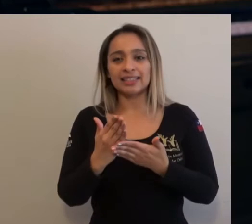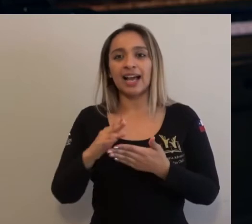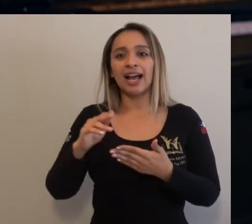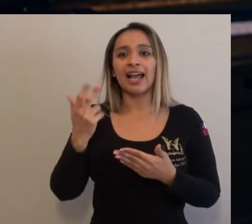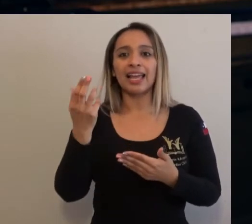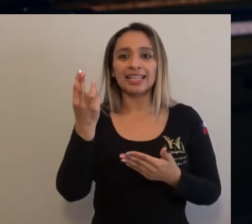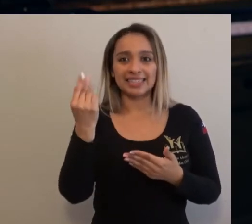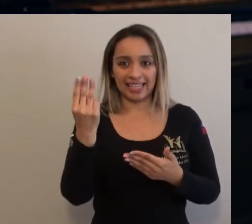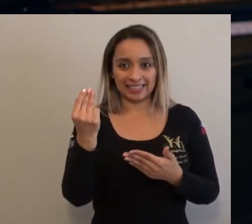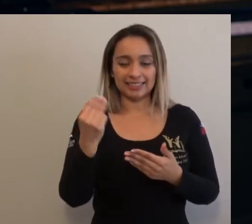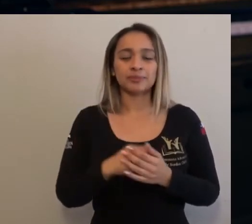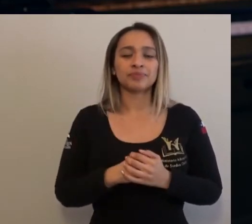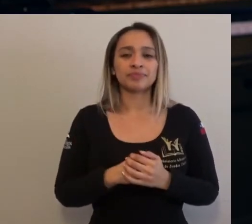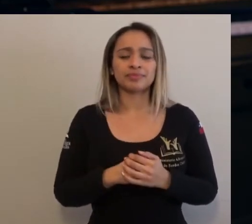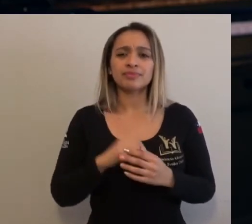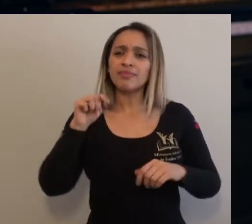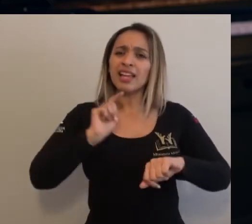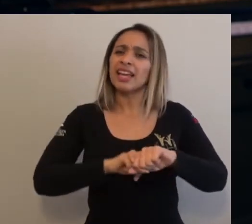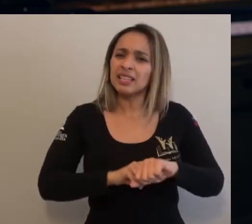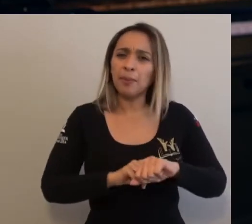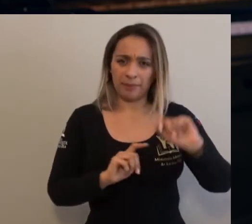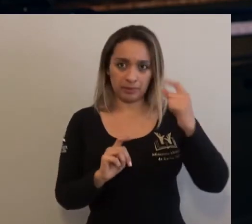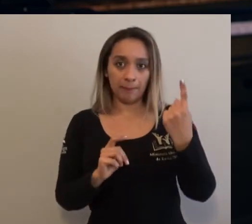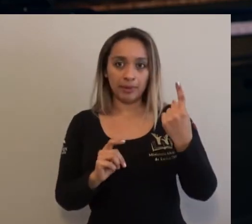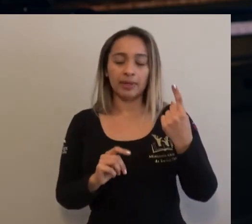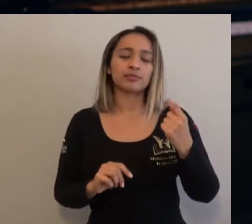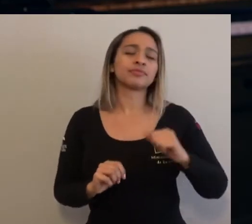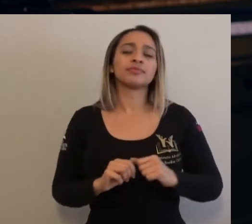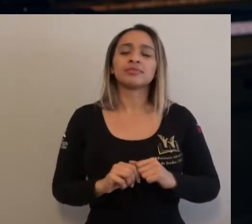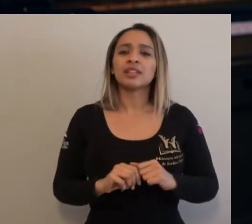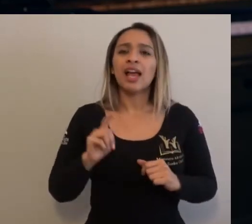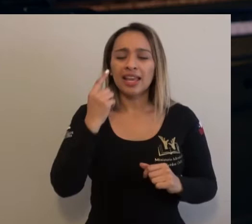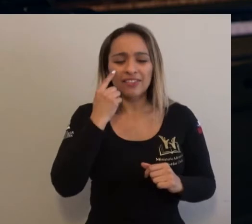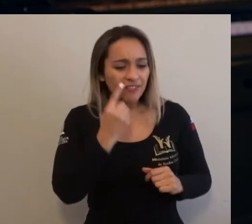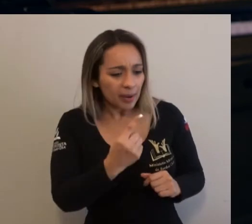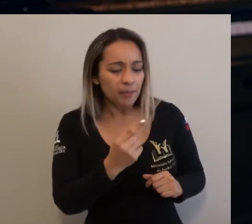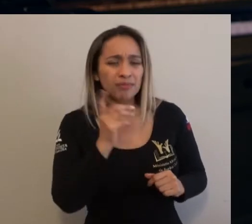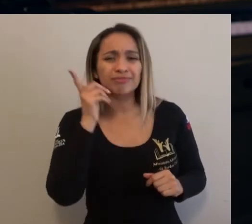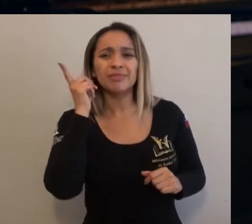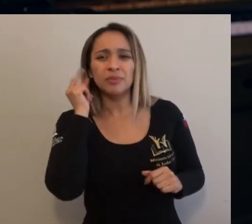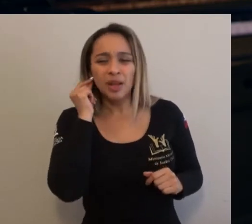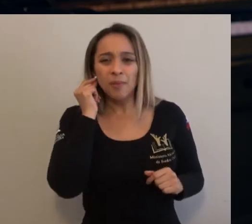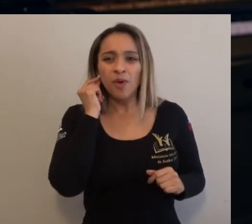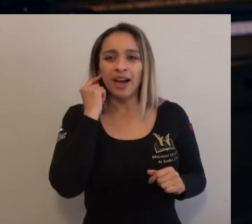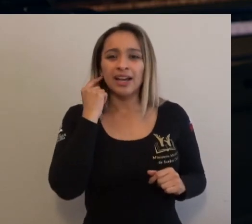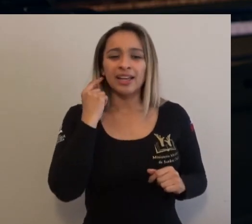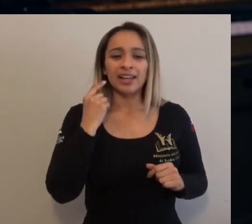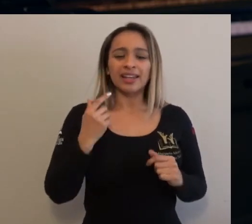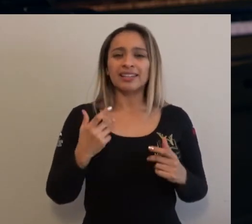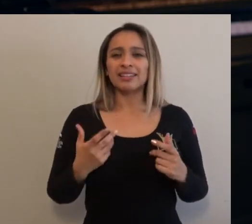el capítulo 13. En este momento de la historia vemos a una mujer que